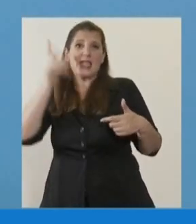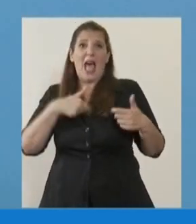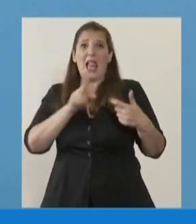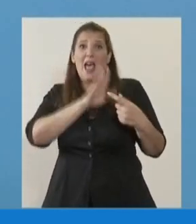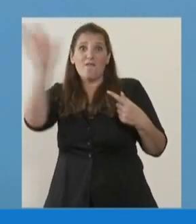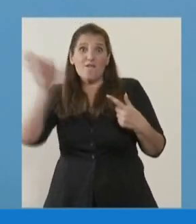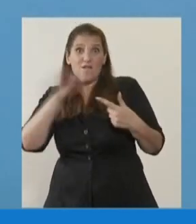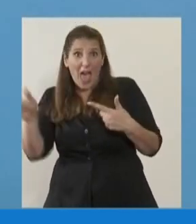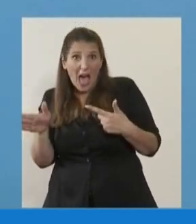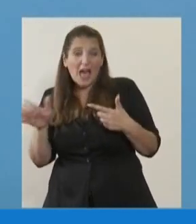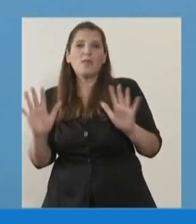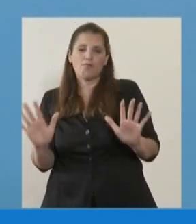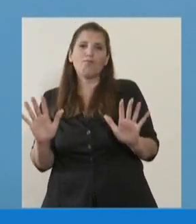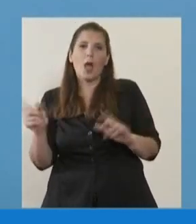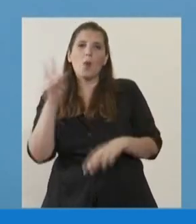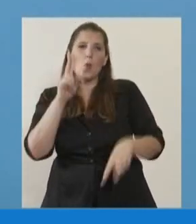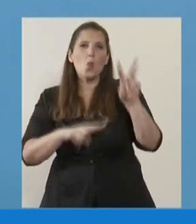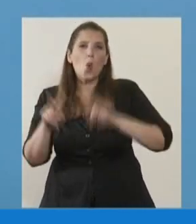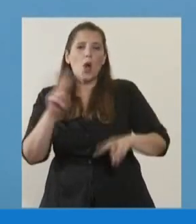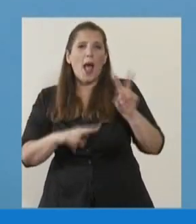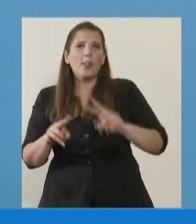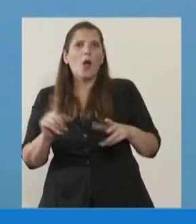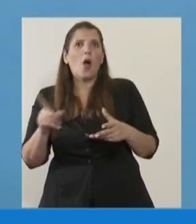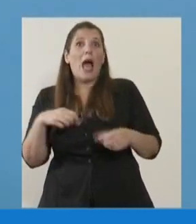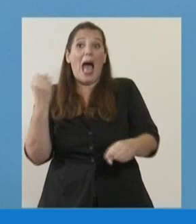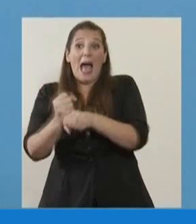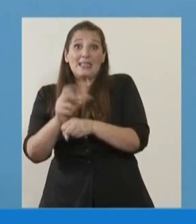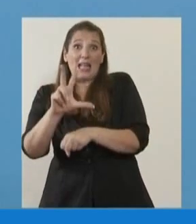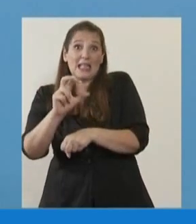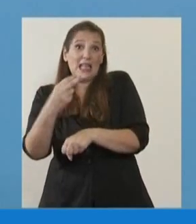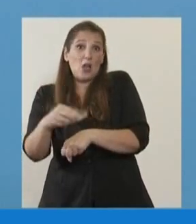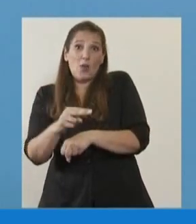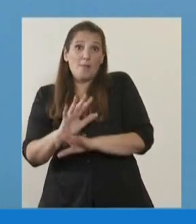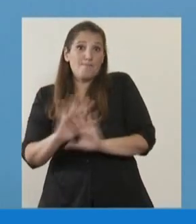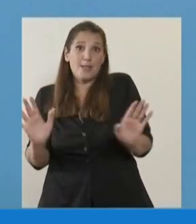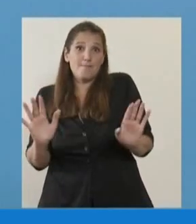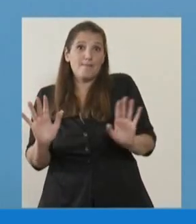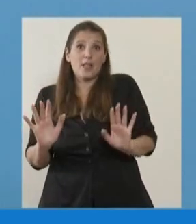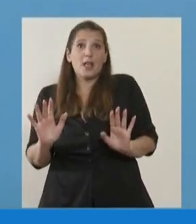afectadas, sin penalidad. Es decir, hasta el 30 de noviembre